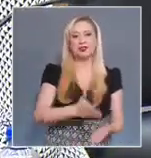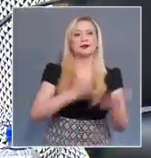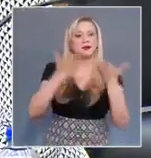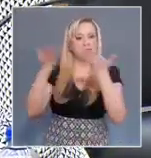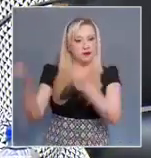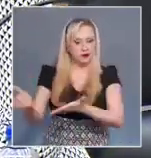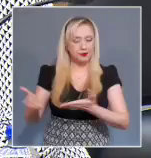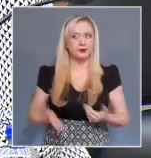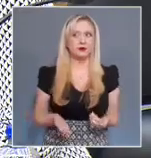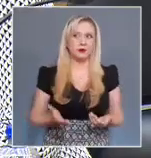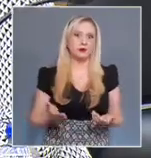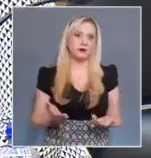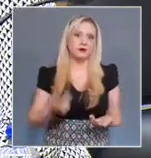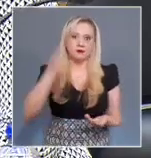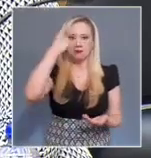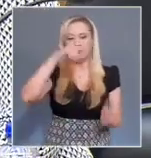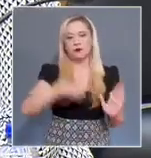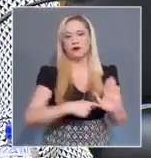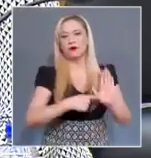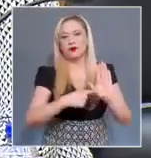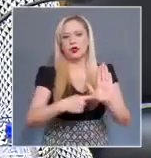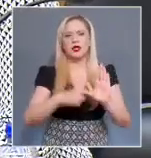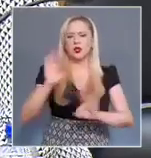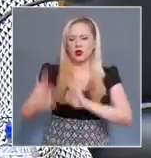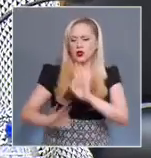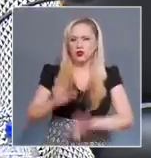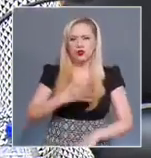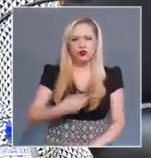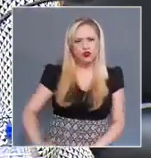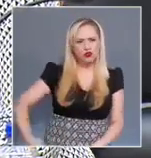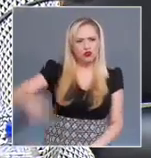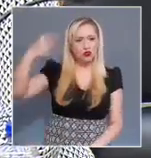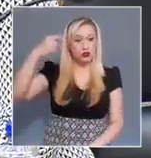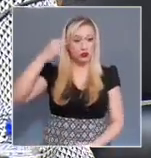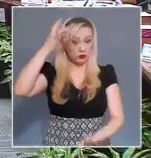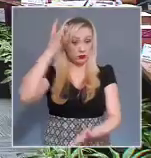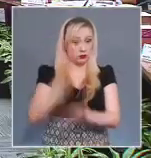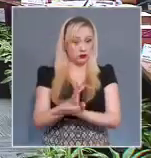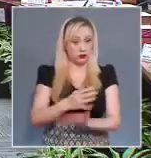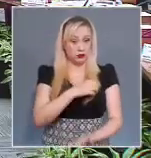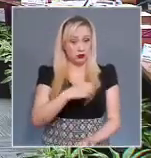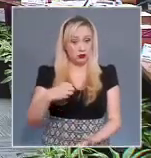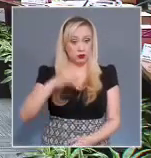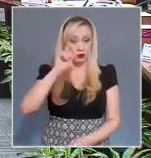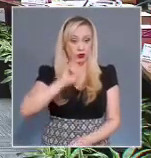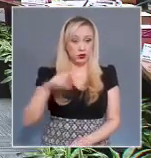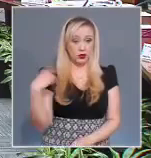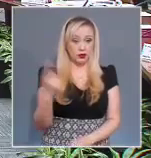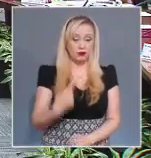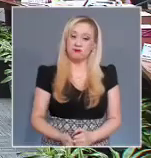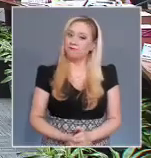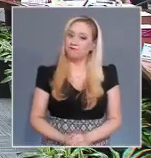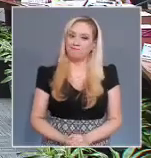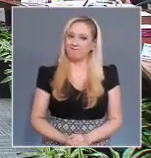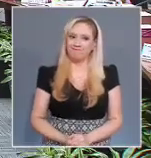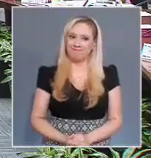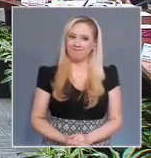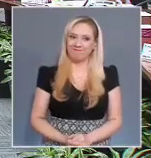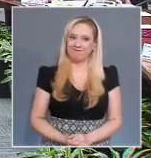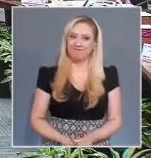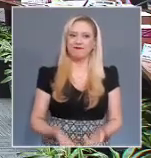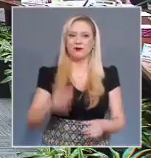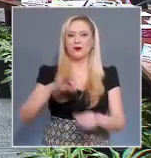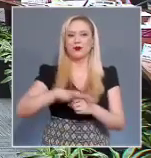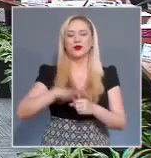a visibilizar que la crianza no es una obligación exclusiva de las mujeres. En otro asunto, por mayoría de votos,